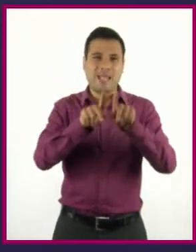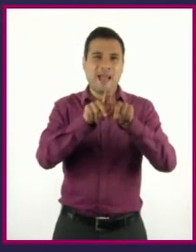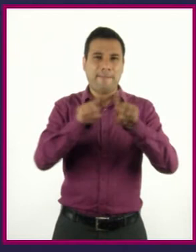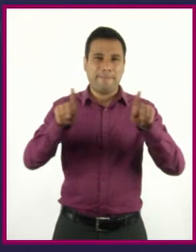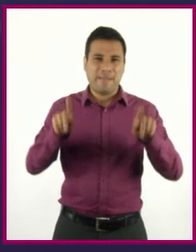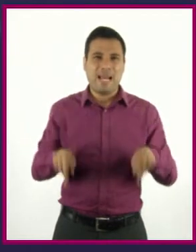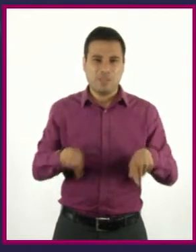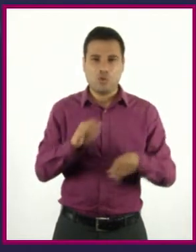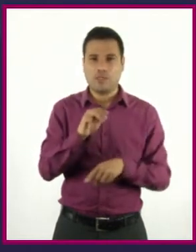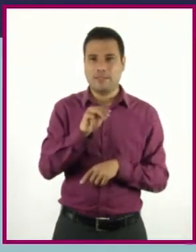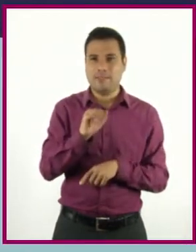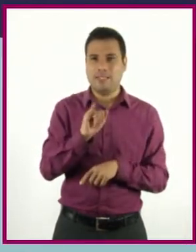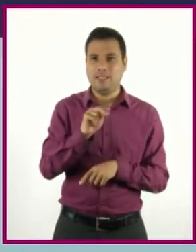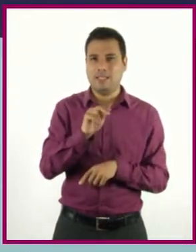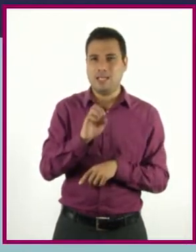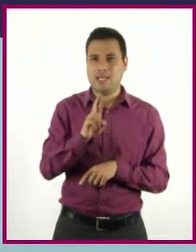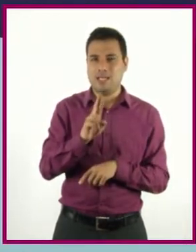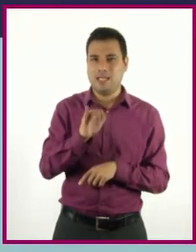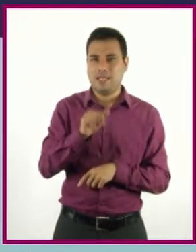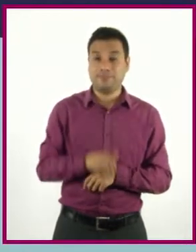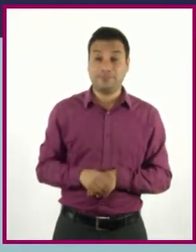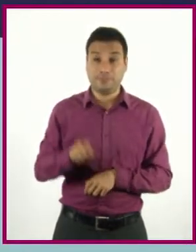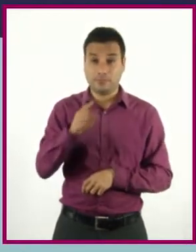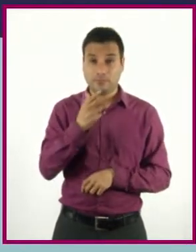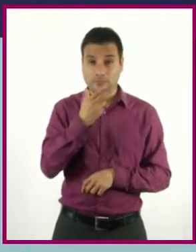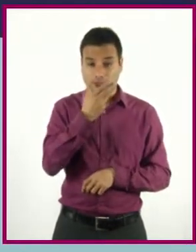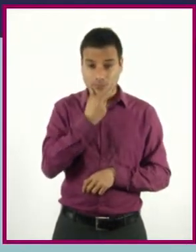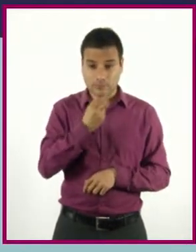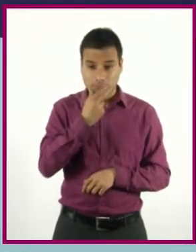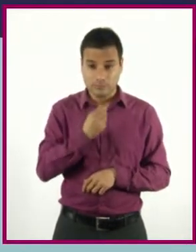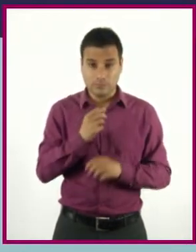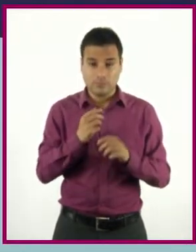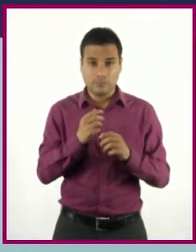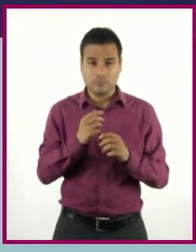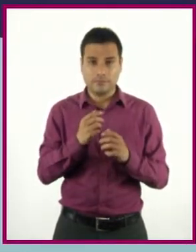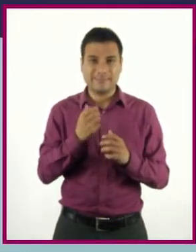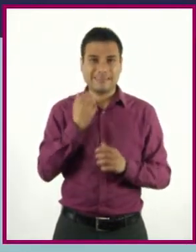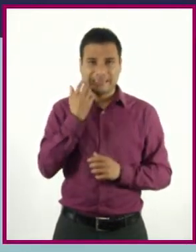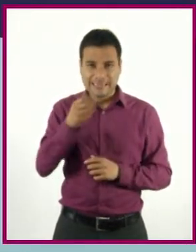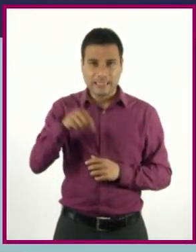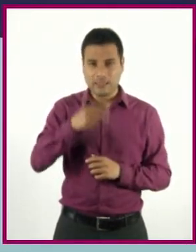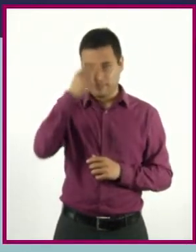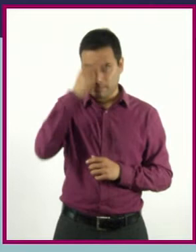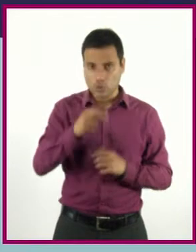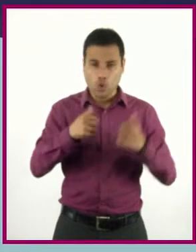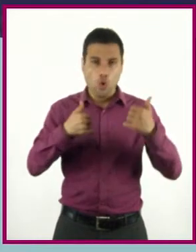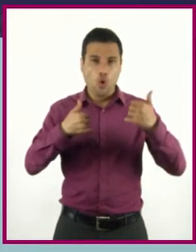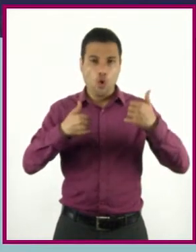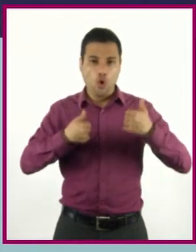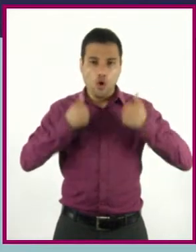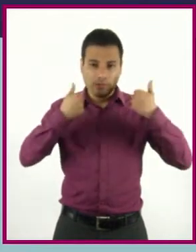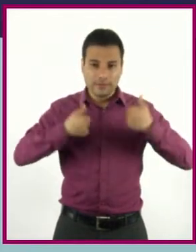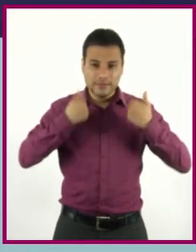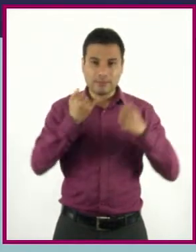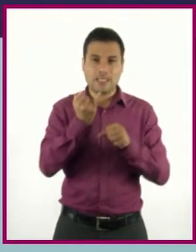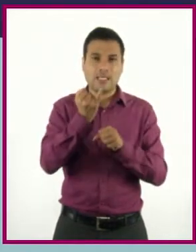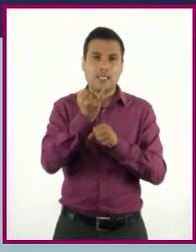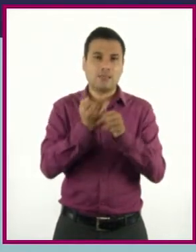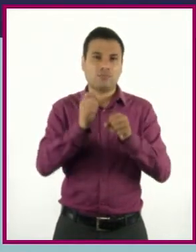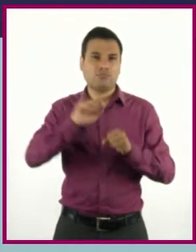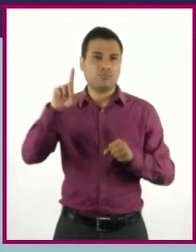El doctor Moshinsky dedicó gran parte de su vida y esfuerzo en traer a México a jóvenes investigadores de todo el